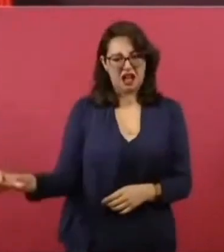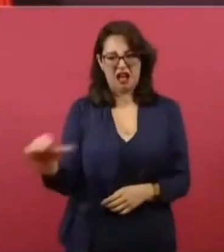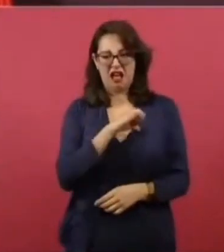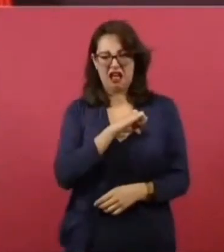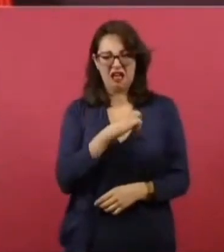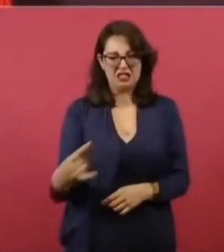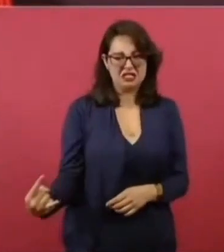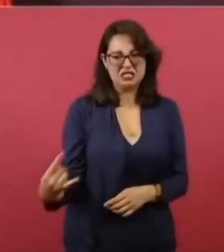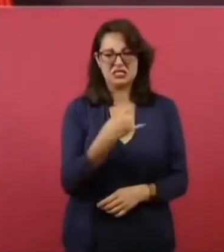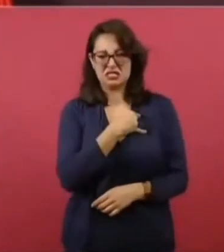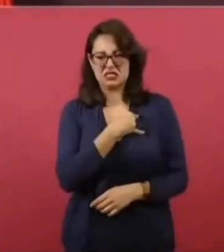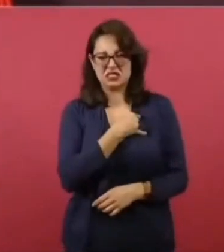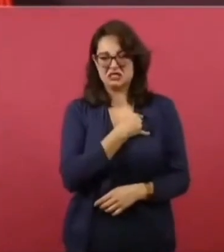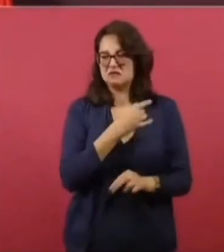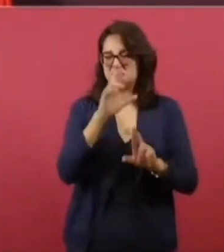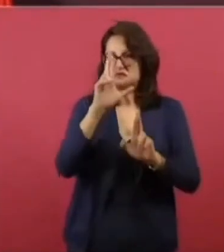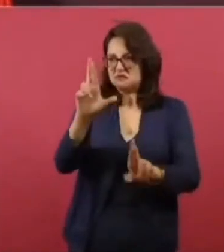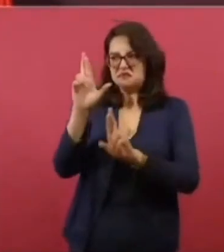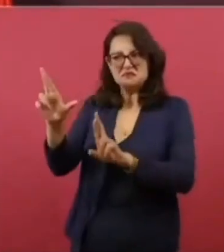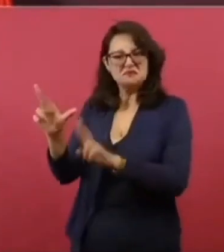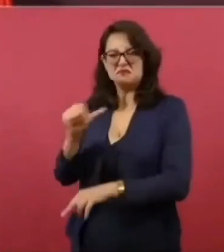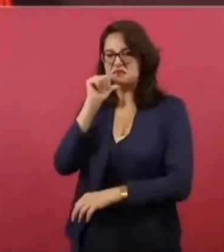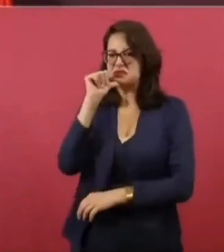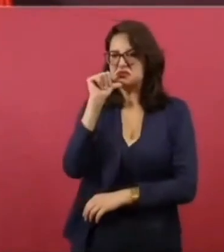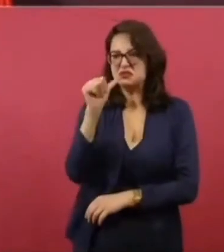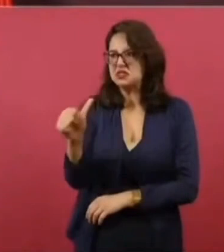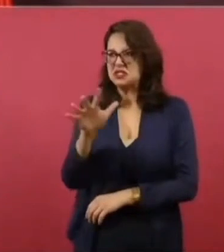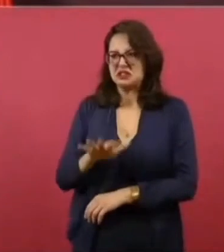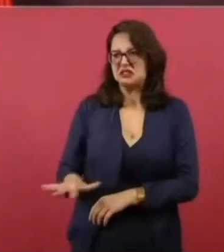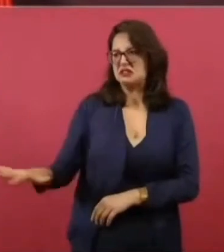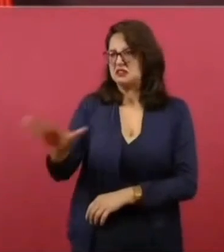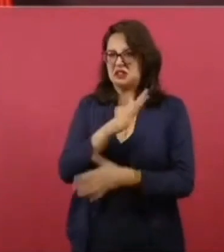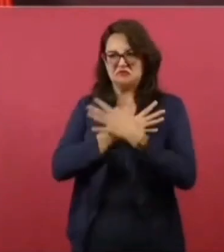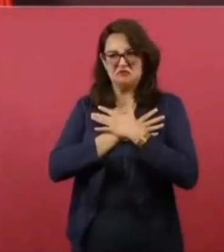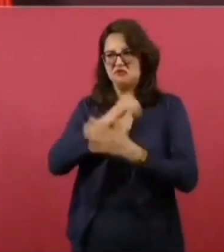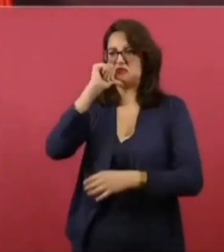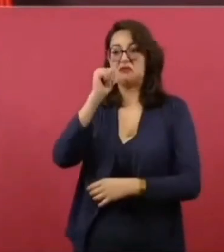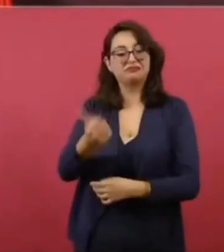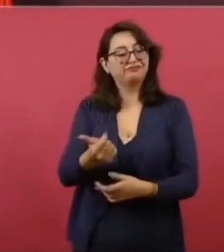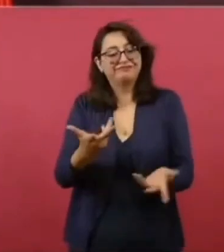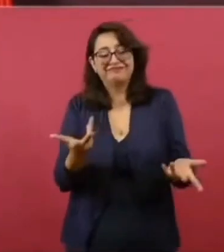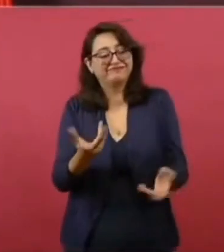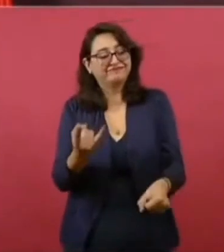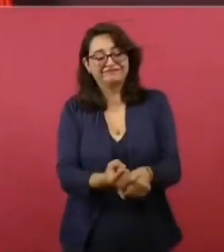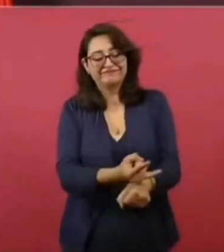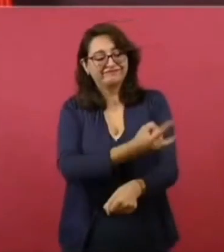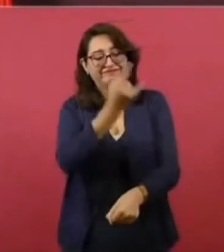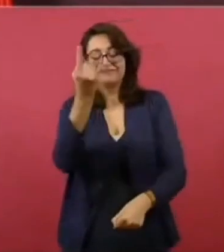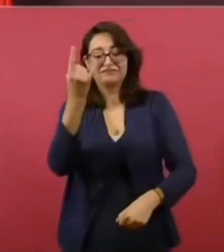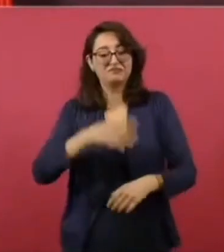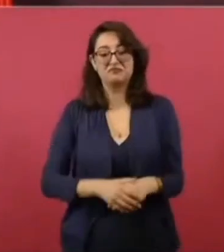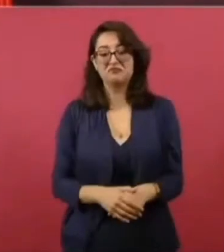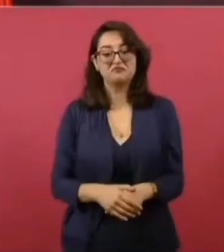egoísmo y aprenden a respetar y a amar a sus semejantes. No